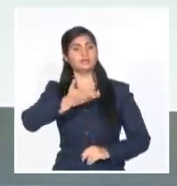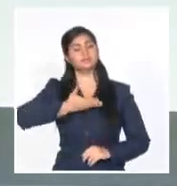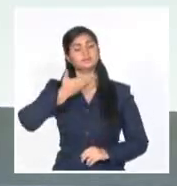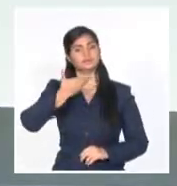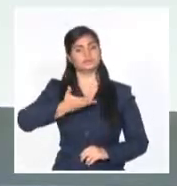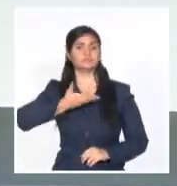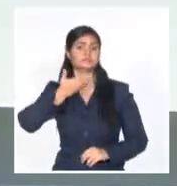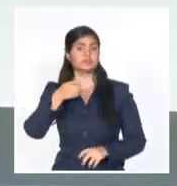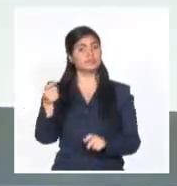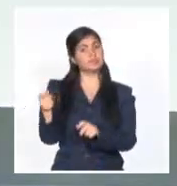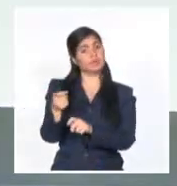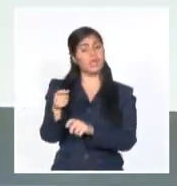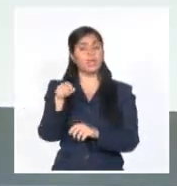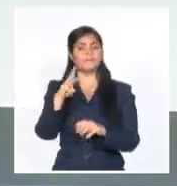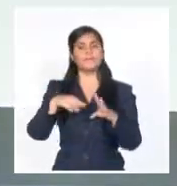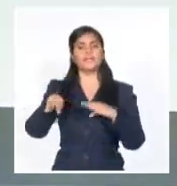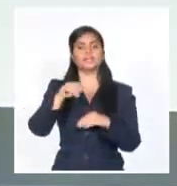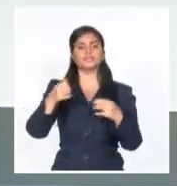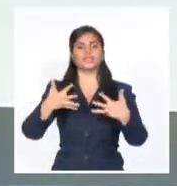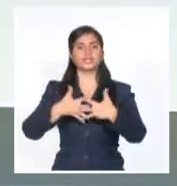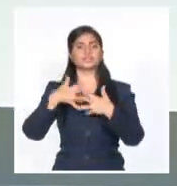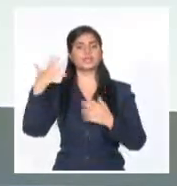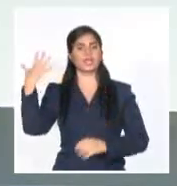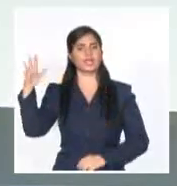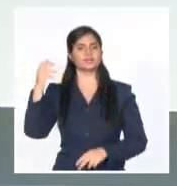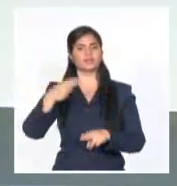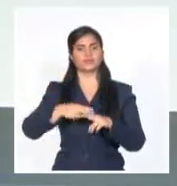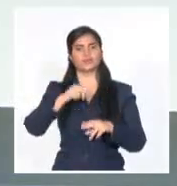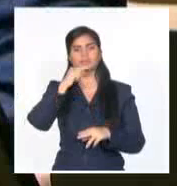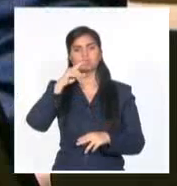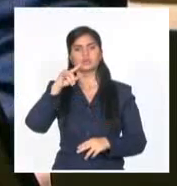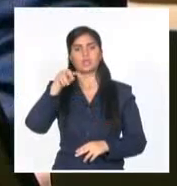discurso del ministro de Relaciones Exteriores, Bruno Rodríguez Parrilla.